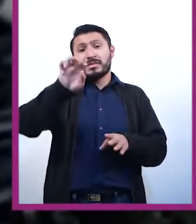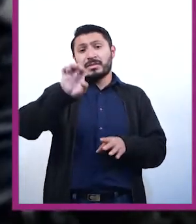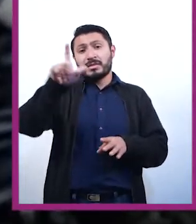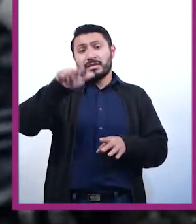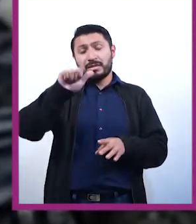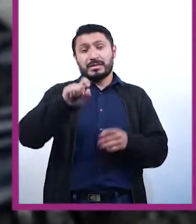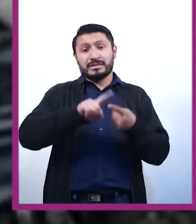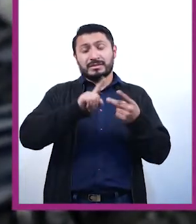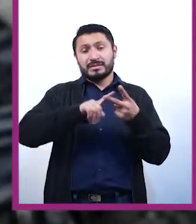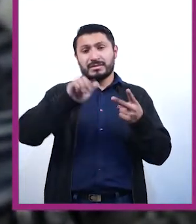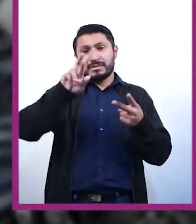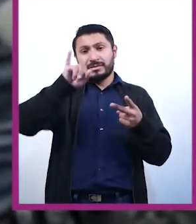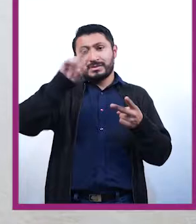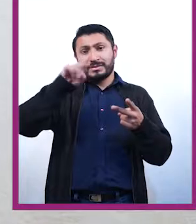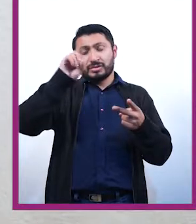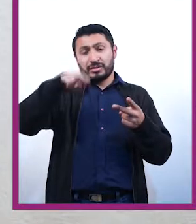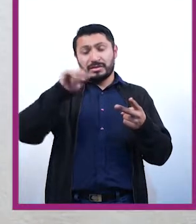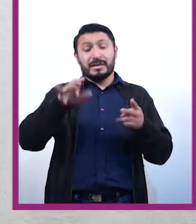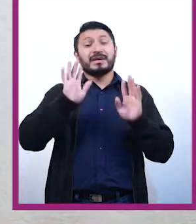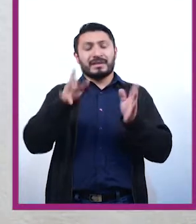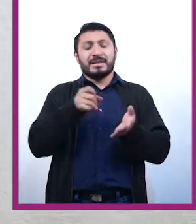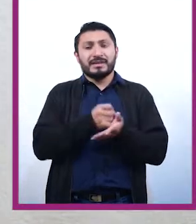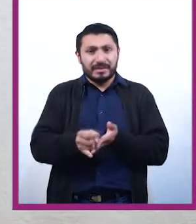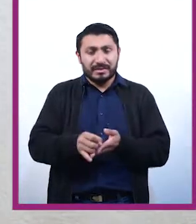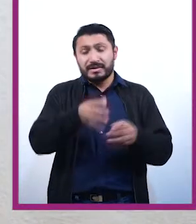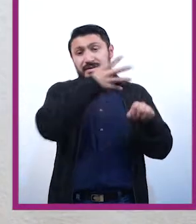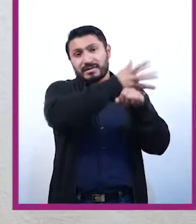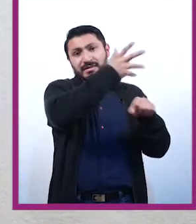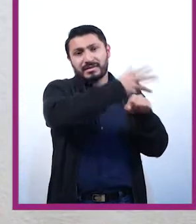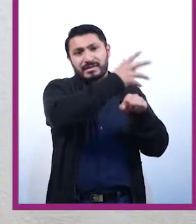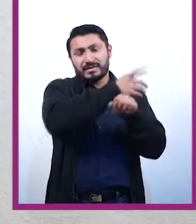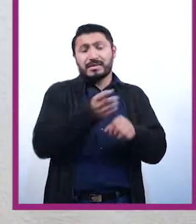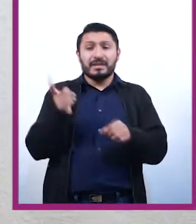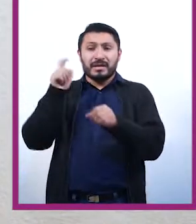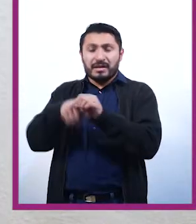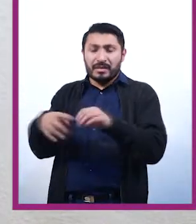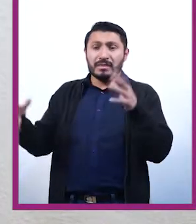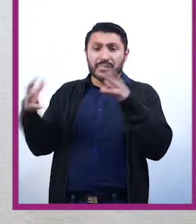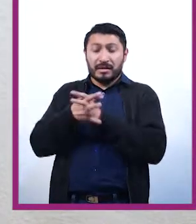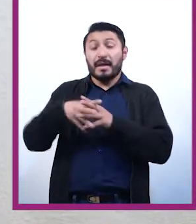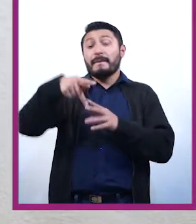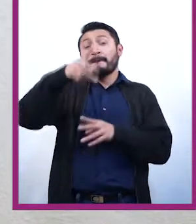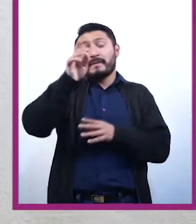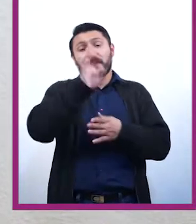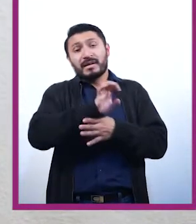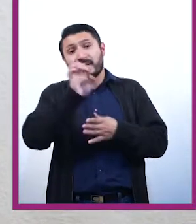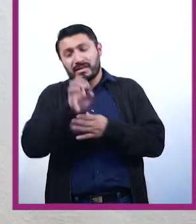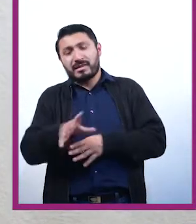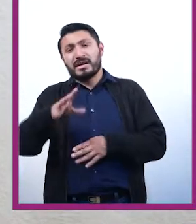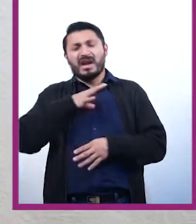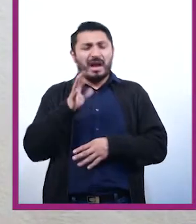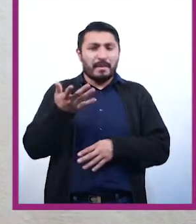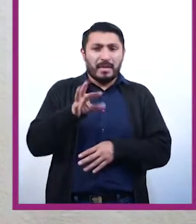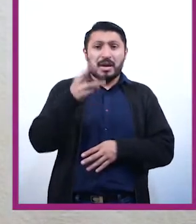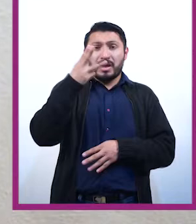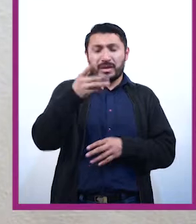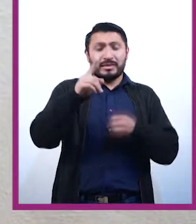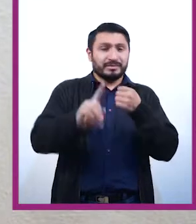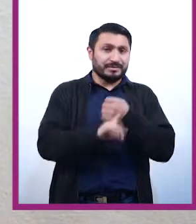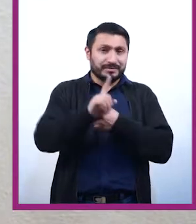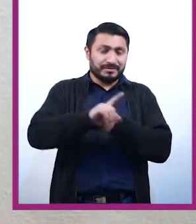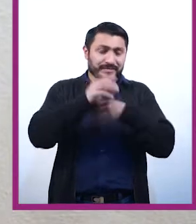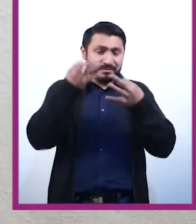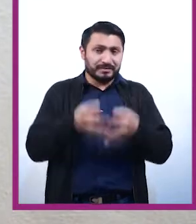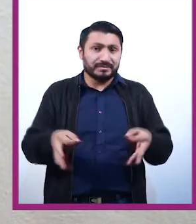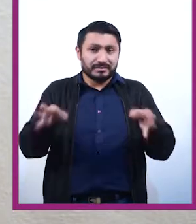como Texas y Arizona. La decisión estaba tomada. Estados Unidos entraría en la guerra, pero entonces surgían al